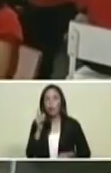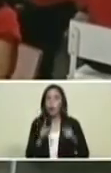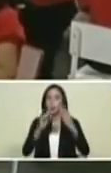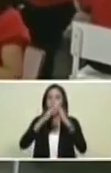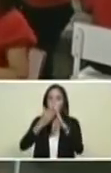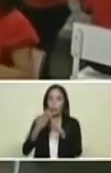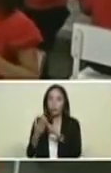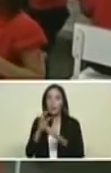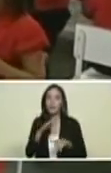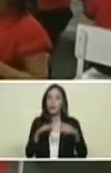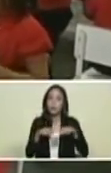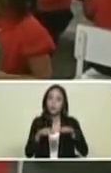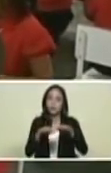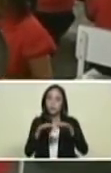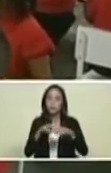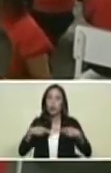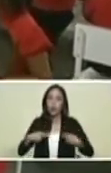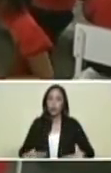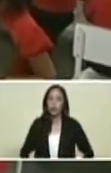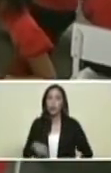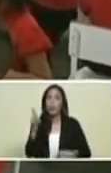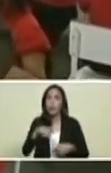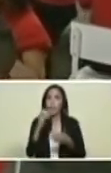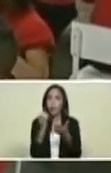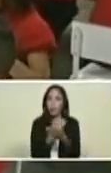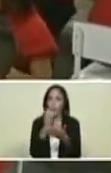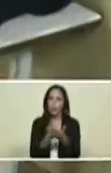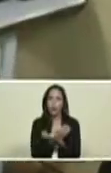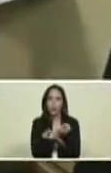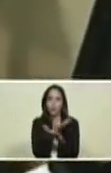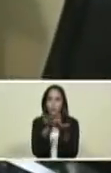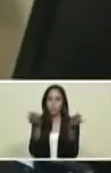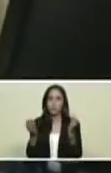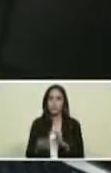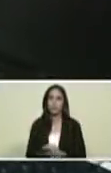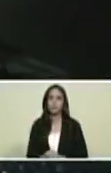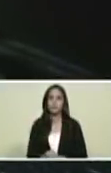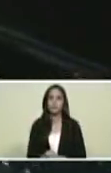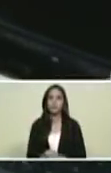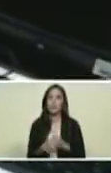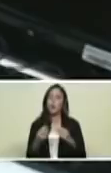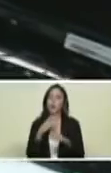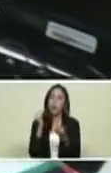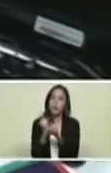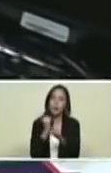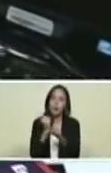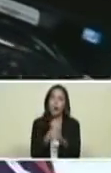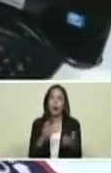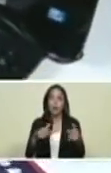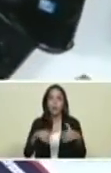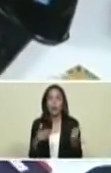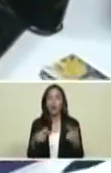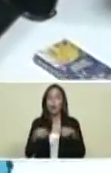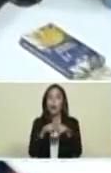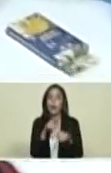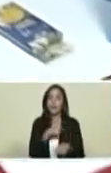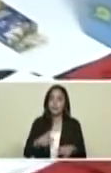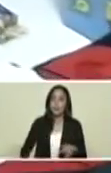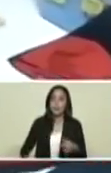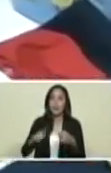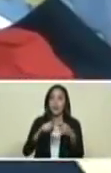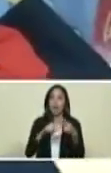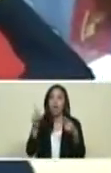comunales, pero también tenemos útiles y uniformes que gracias a la cooperación con la República Popular China y con